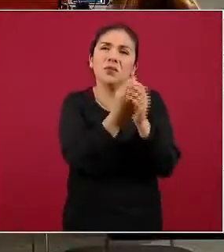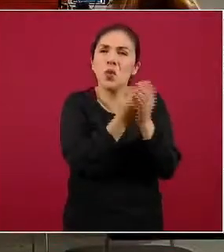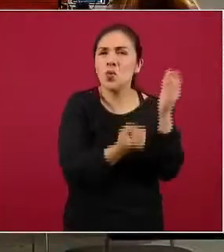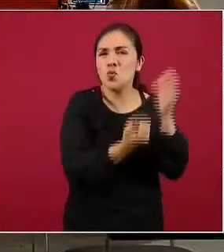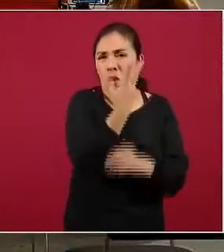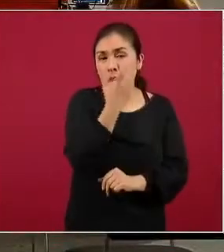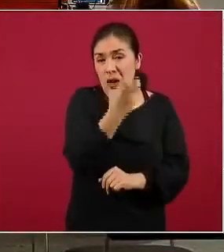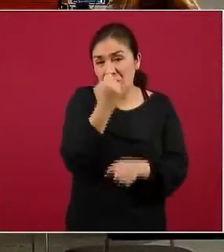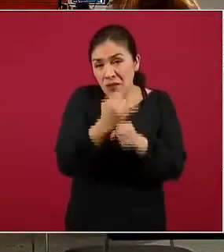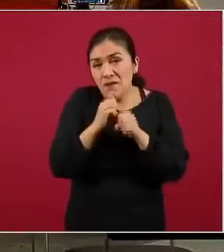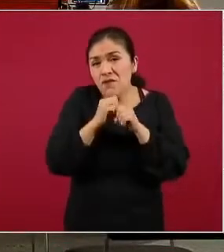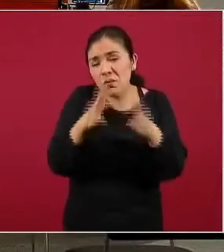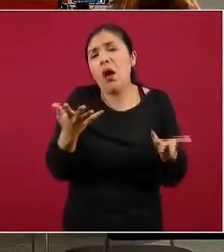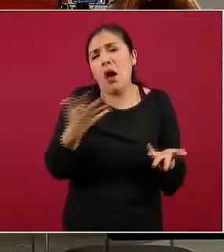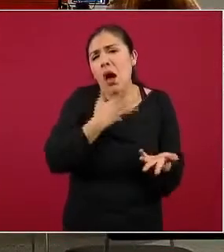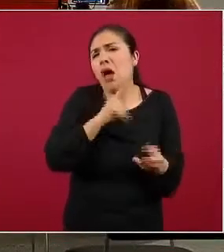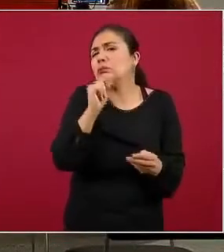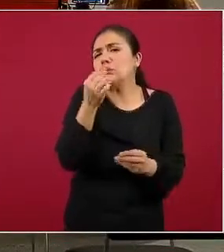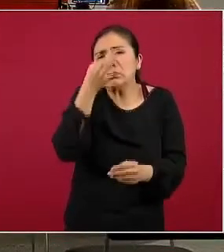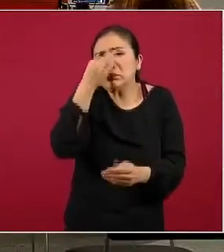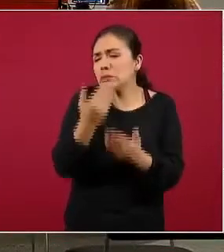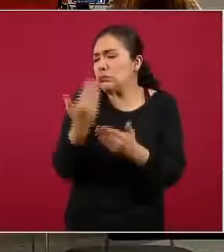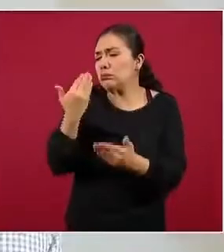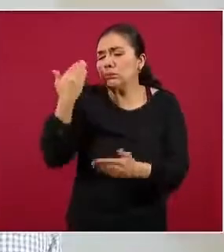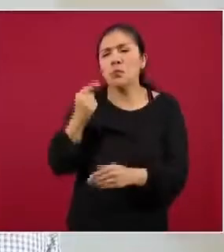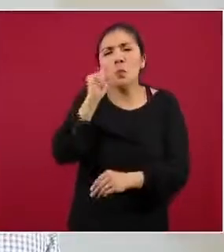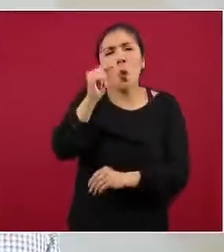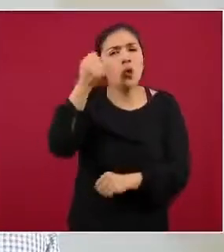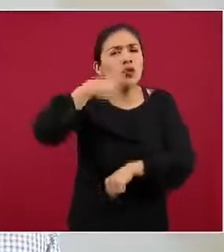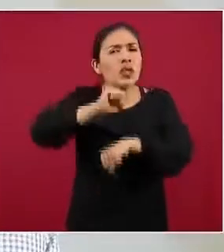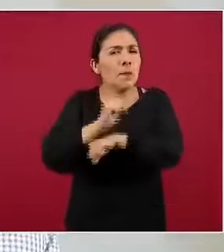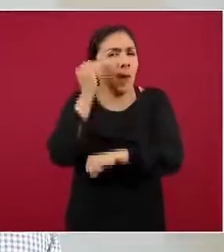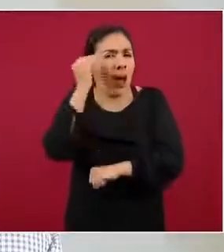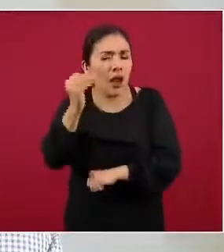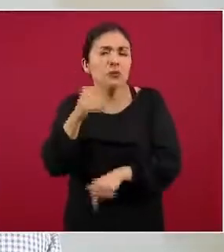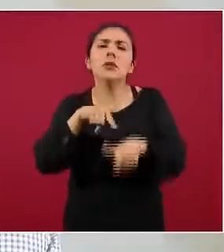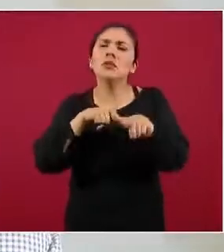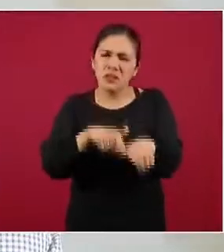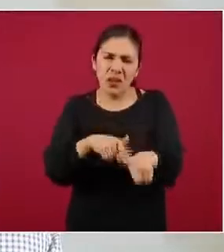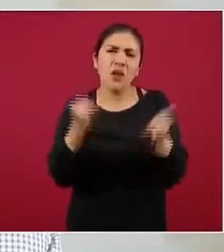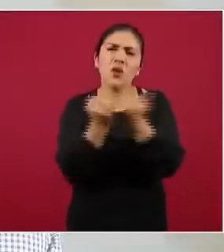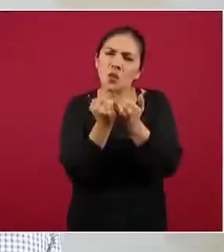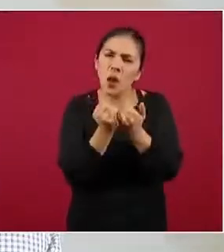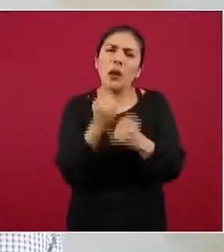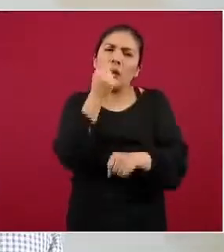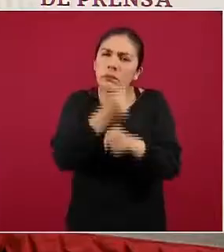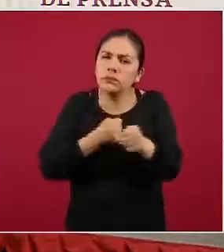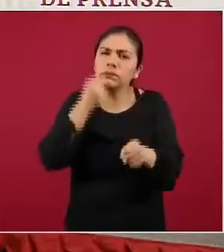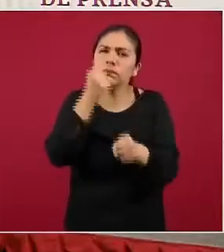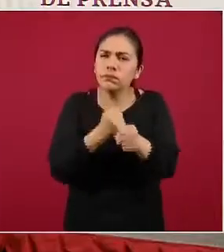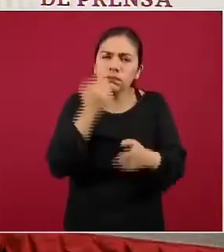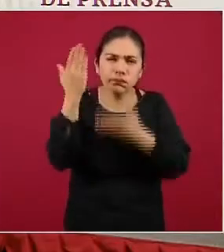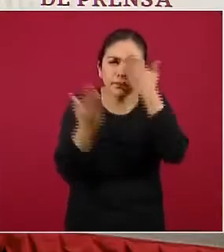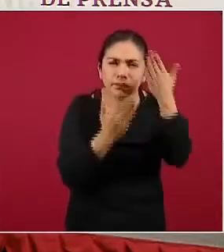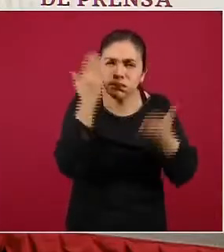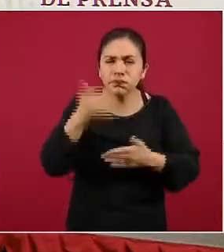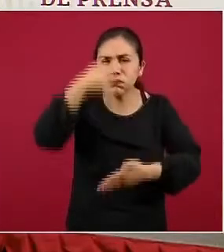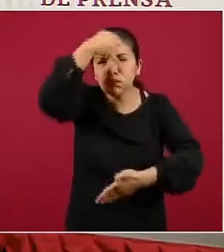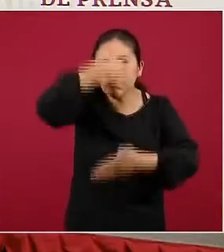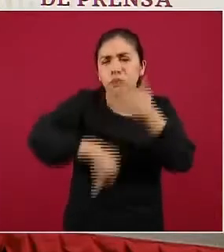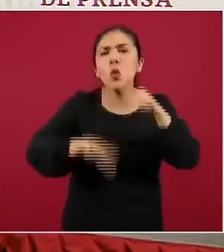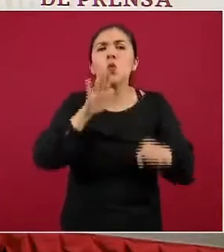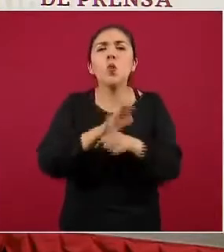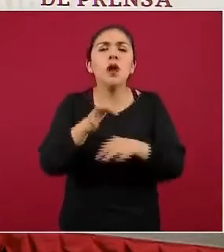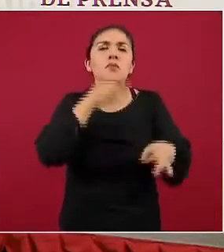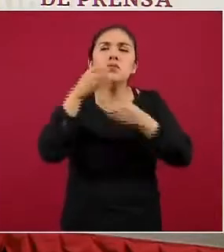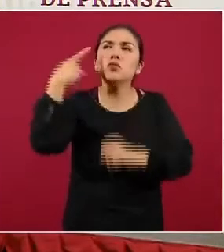Esta información, como sabemos, pues tiene apenas algunas semanas. Se va a continuar realizando un seguimiento puntual de lo que publiquen los